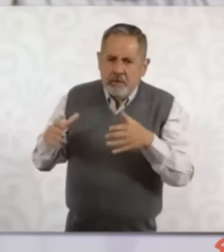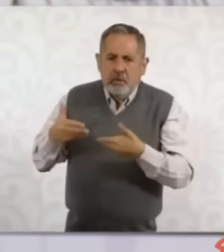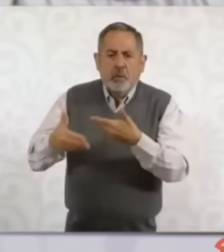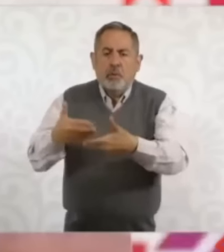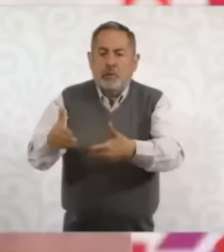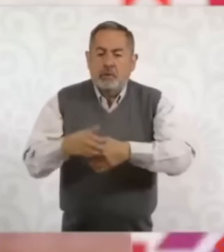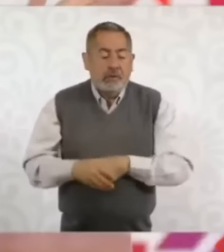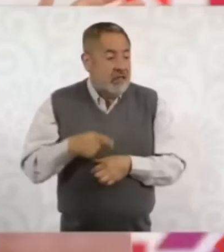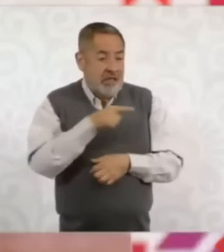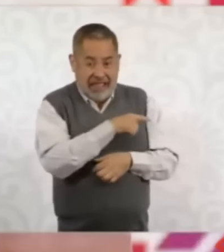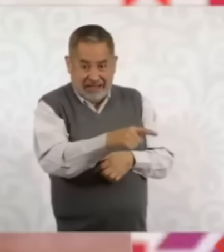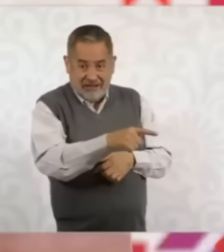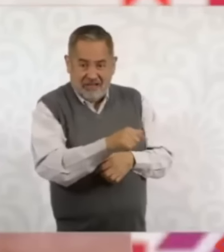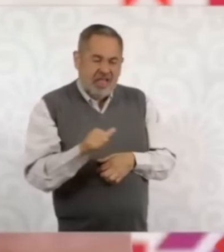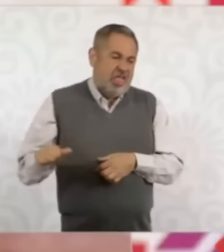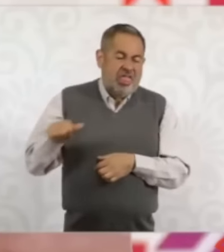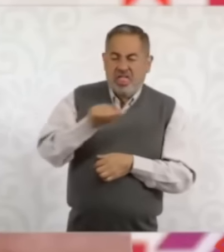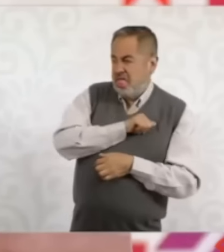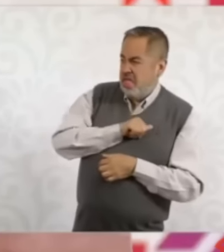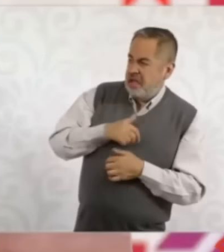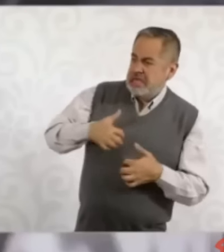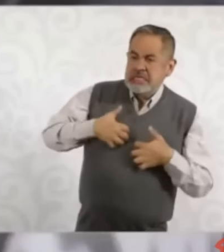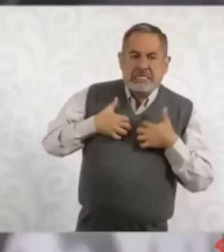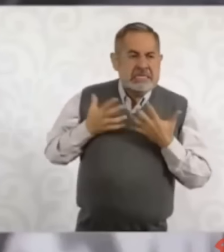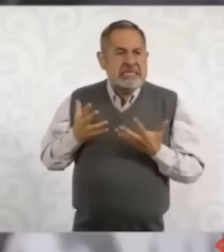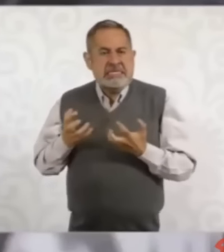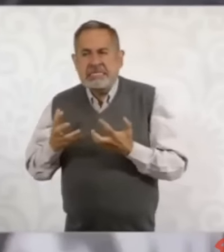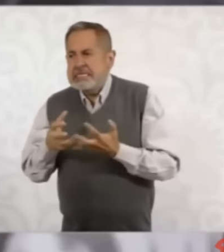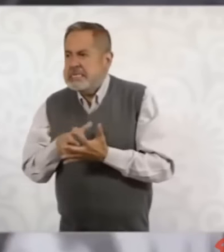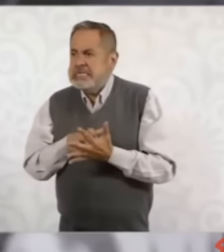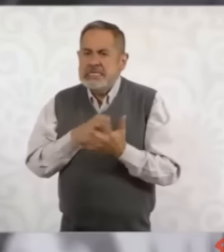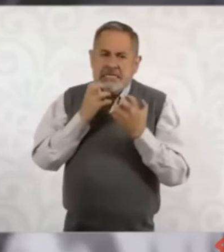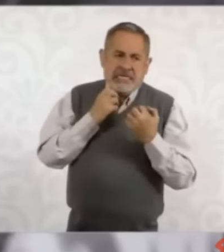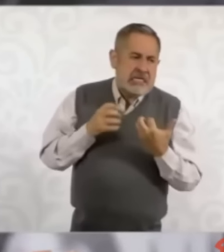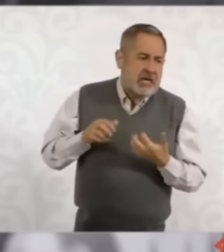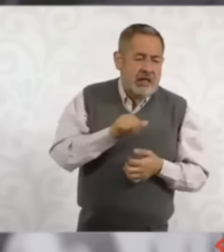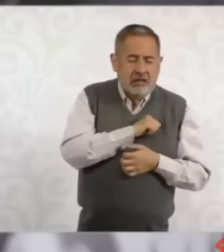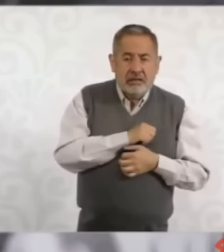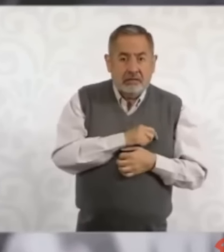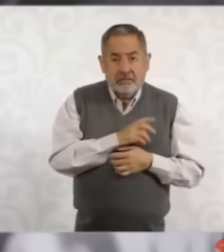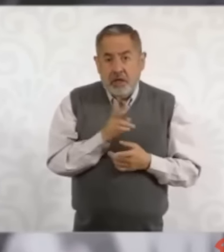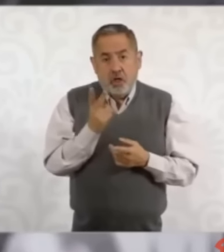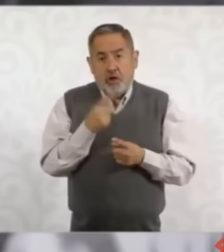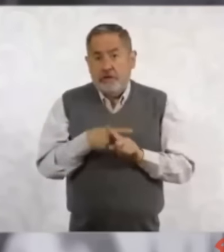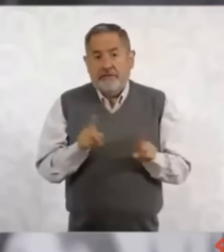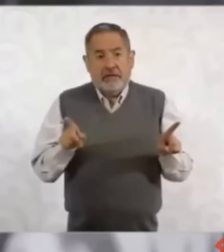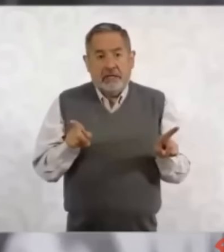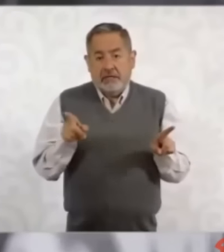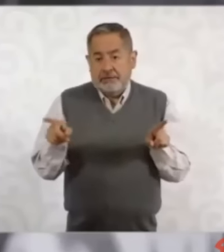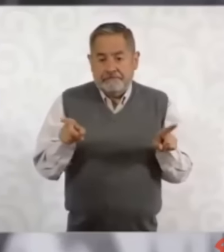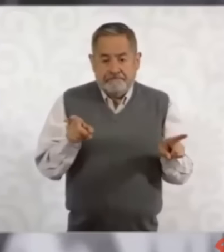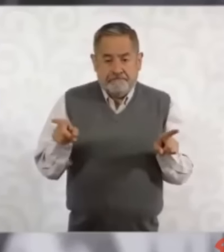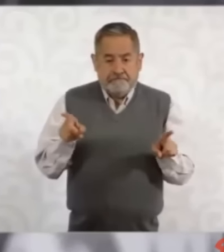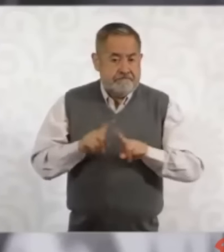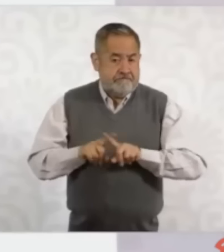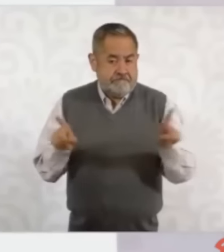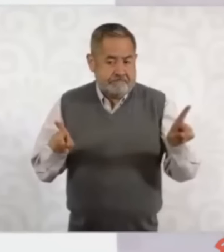realidad, como la forma de desarrollo de un país. Dos modelos distintos y la